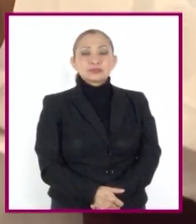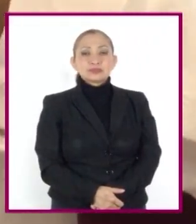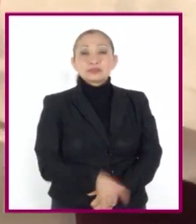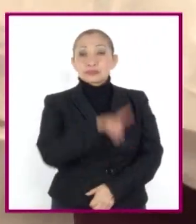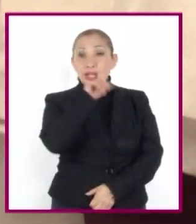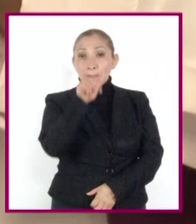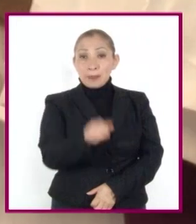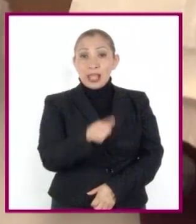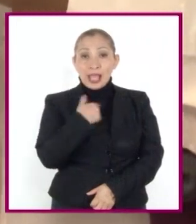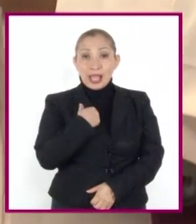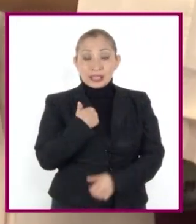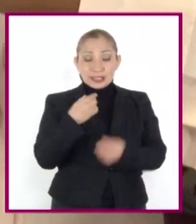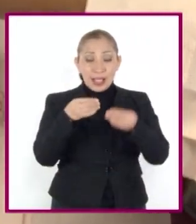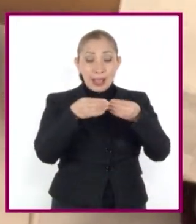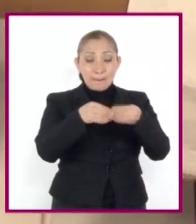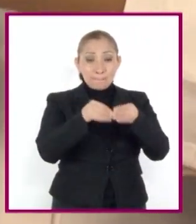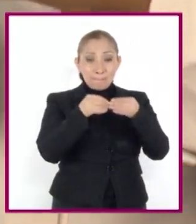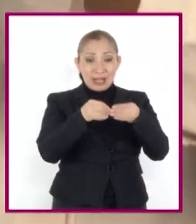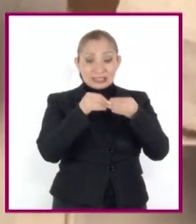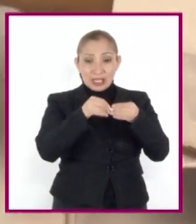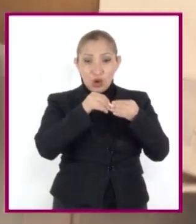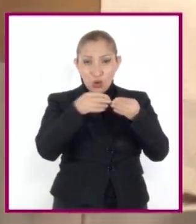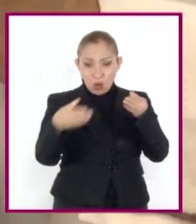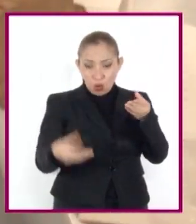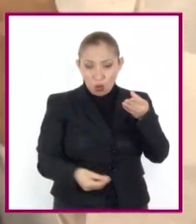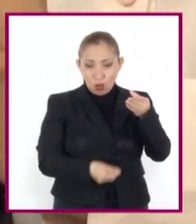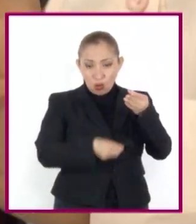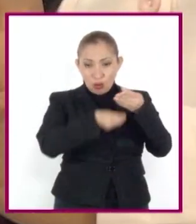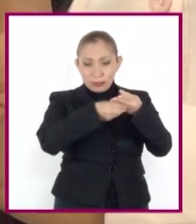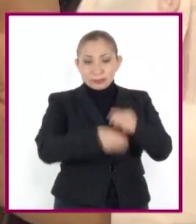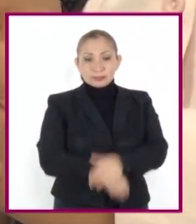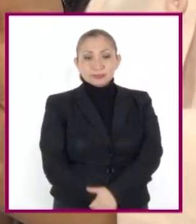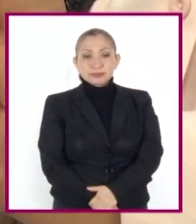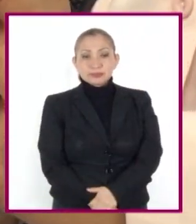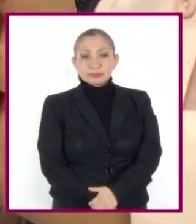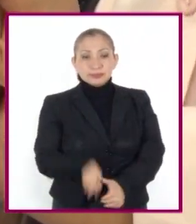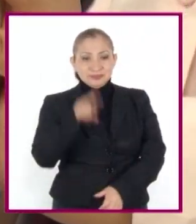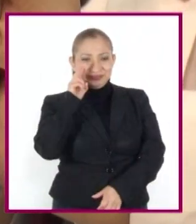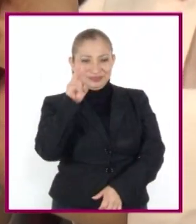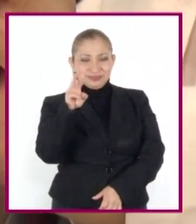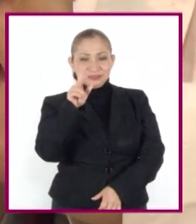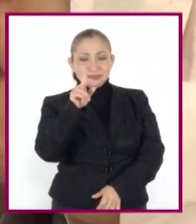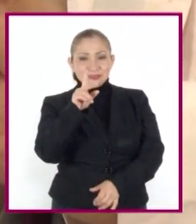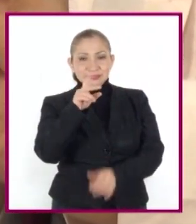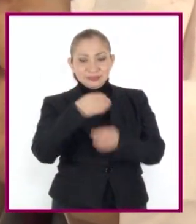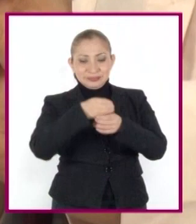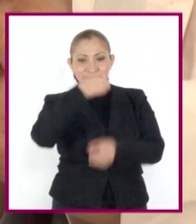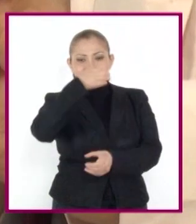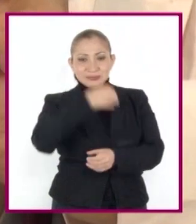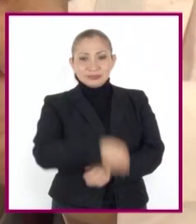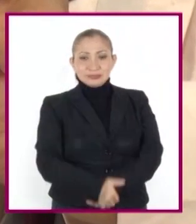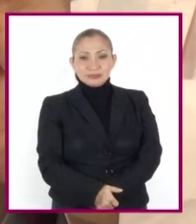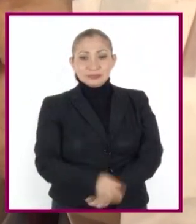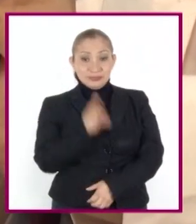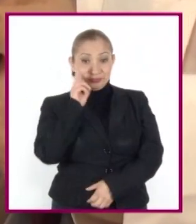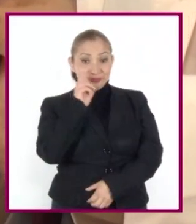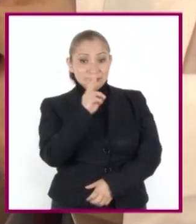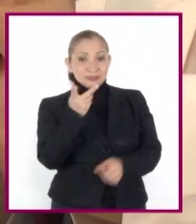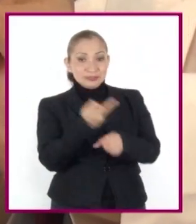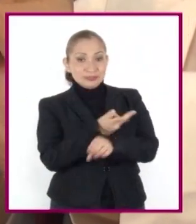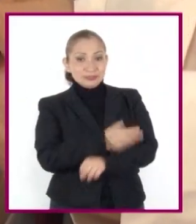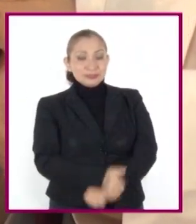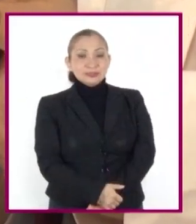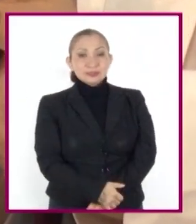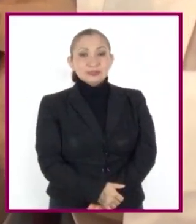Colocaré los mechones de plástico del otro lado y el tubo de PVC a un lado y veremos lo que